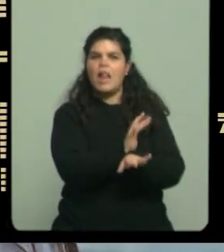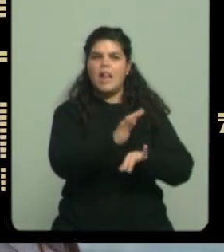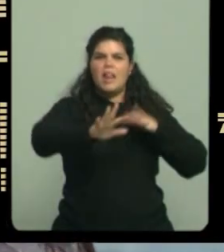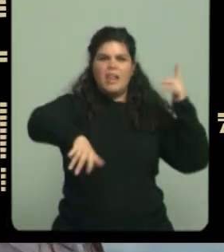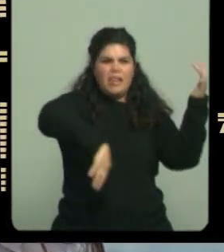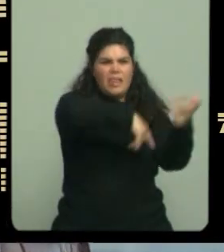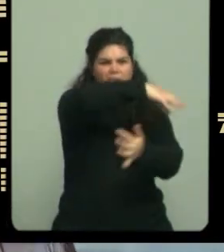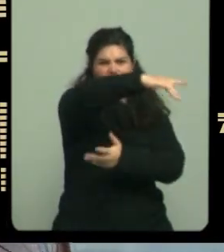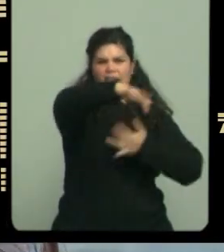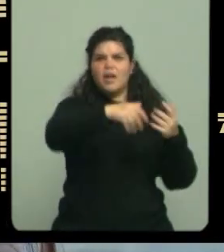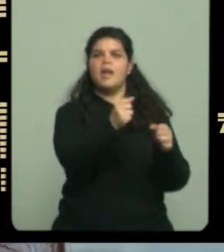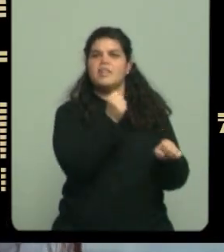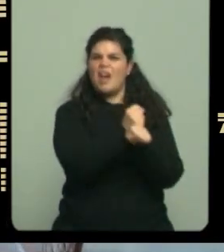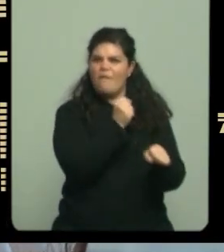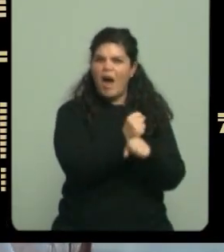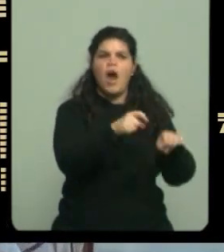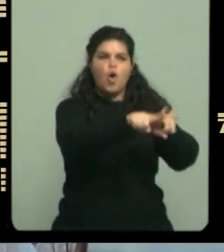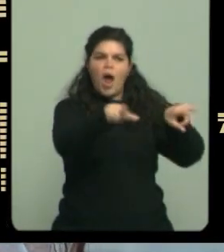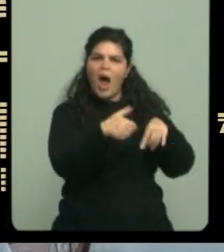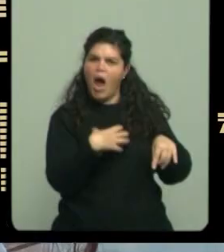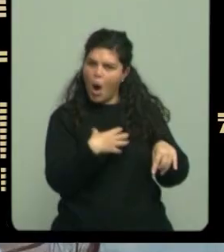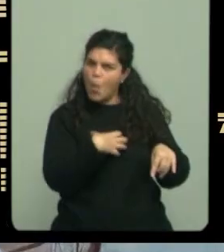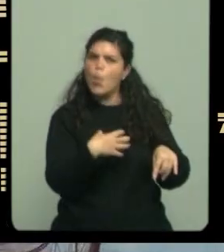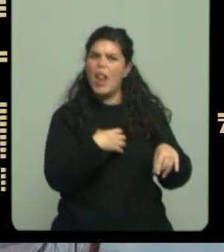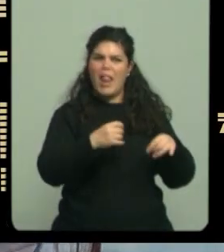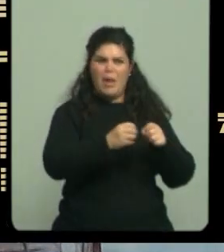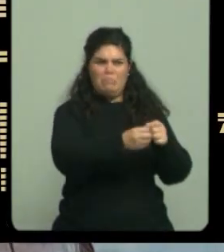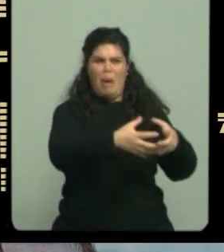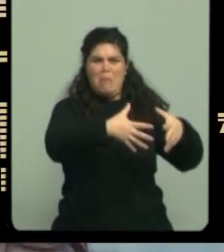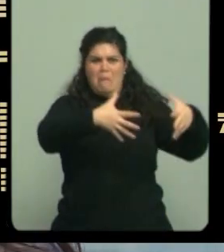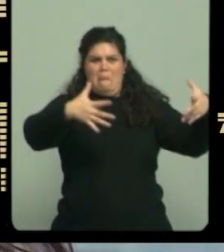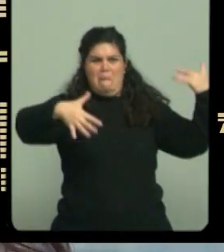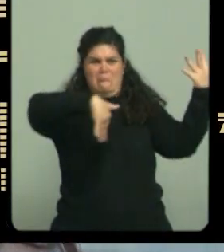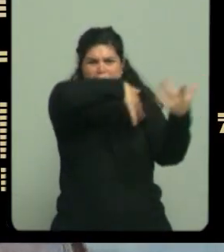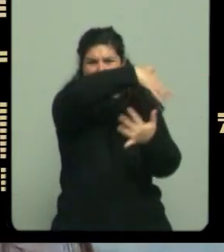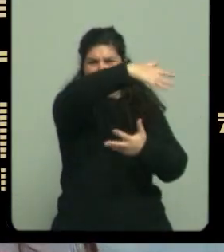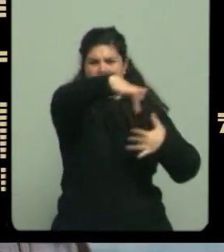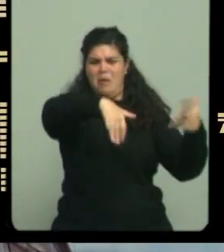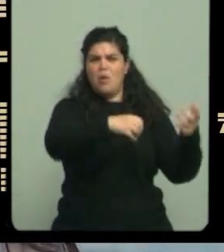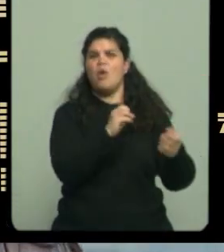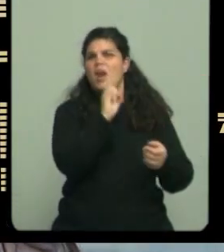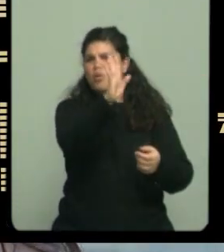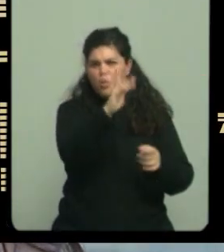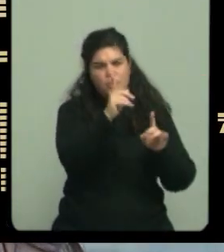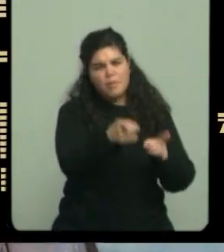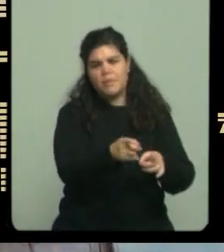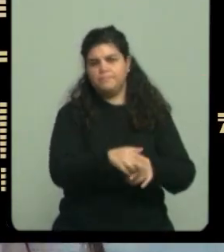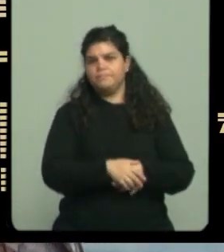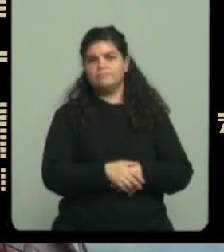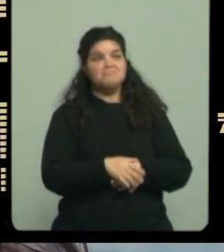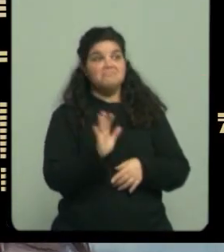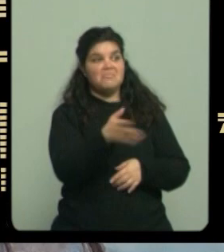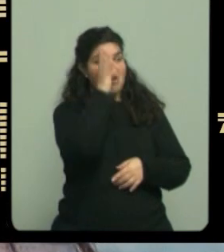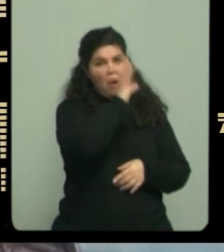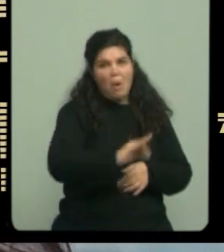sea, en las aulas, en el ámbito laboral o en cualquier situación, por ejemplo, puntual en el club. Todo el mundo va a hablar, van